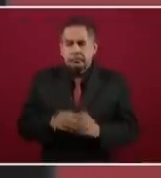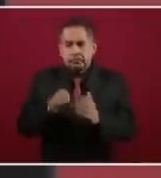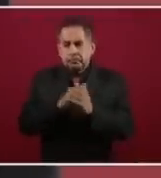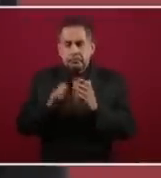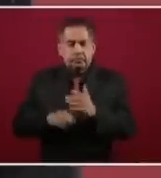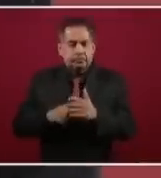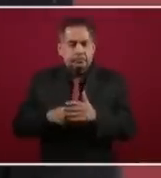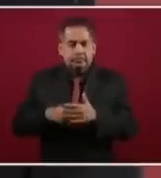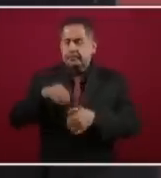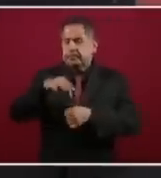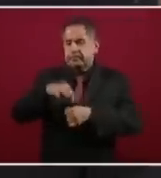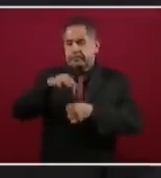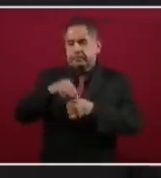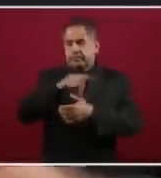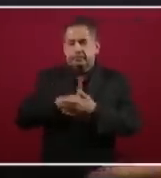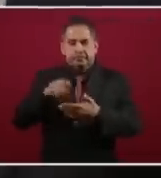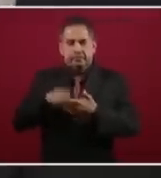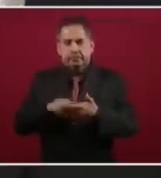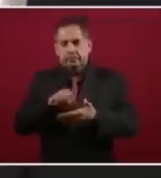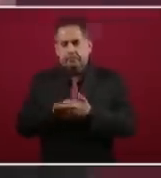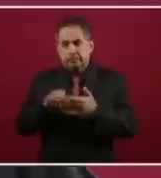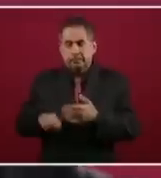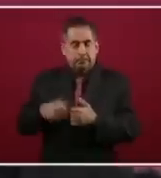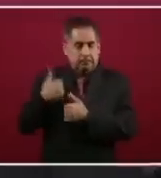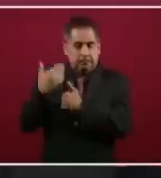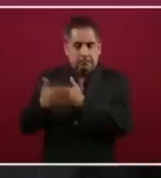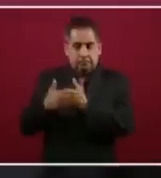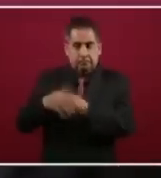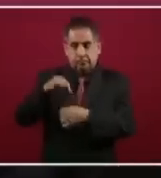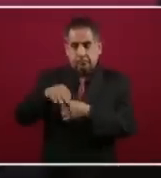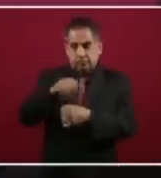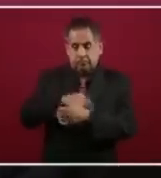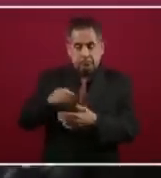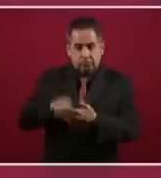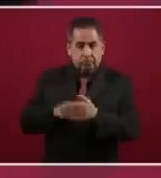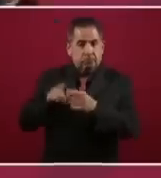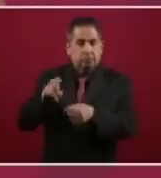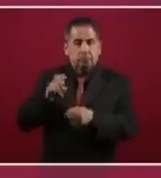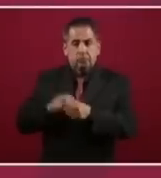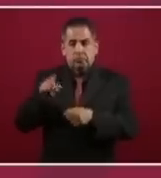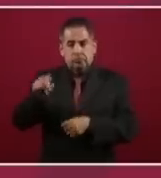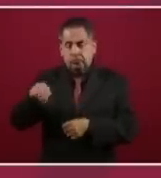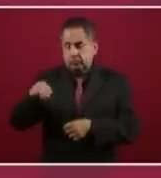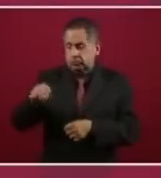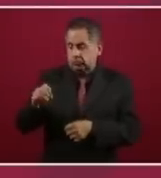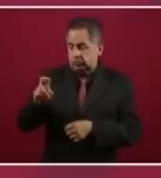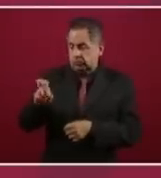ejemplo, elecciones, en este caso de que van a haber elecciones en Morena,